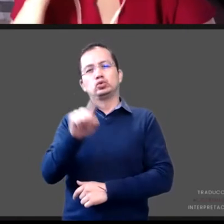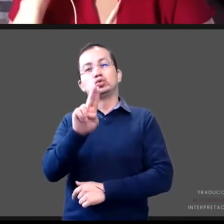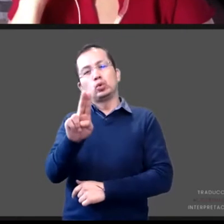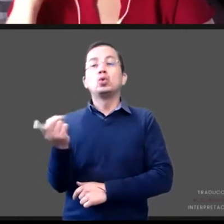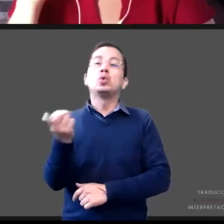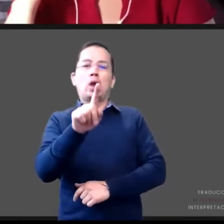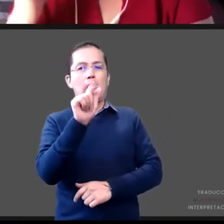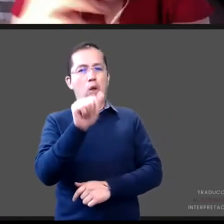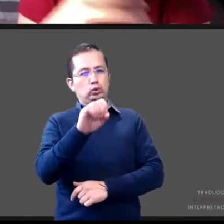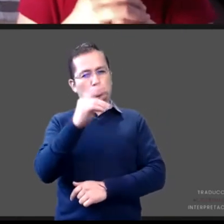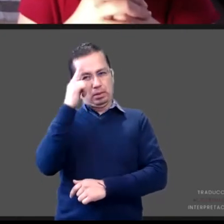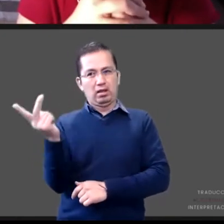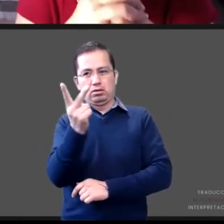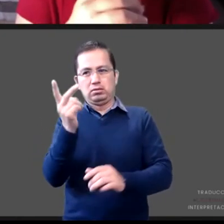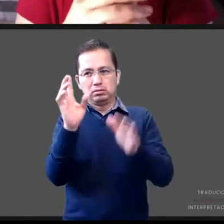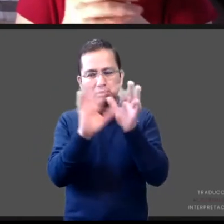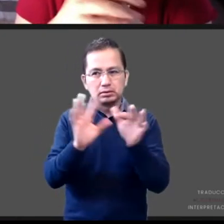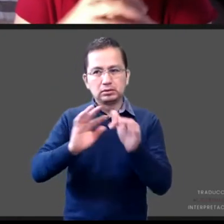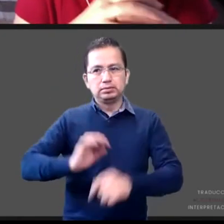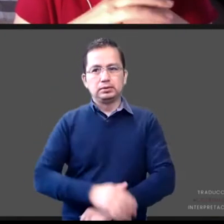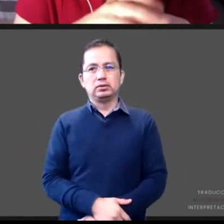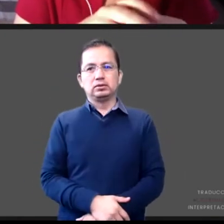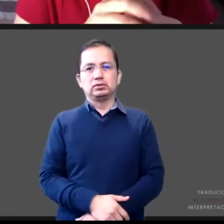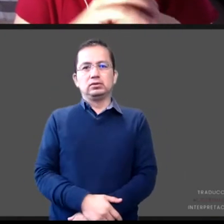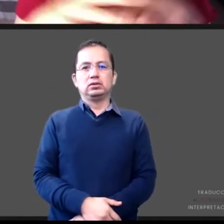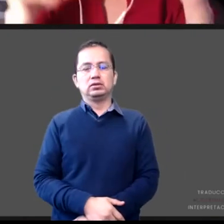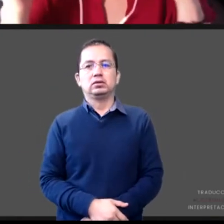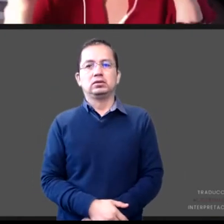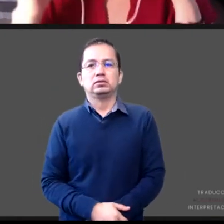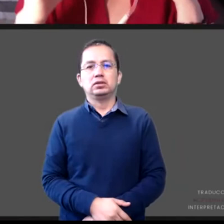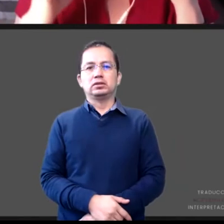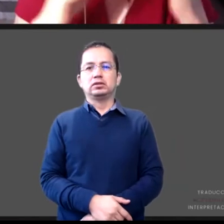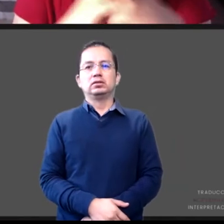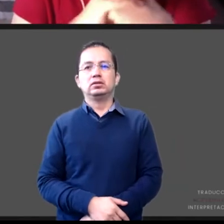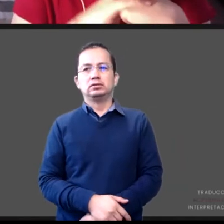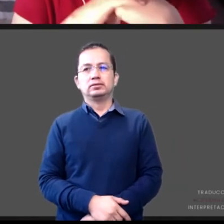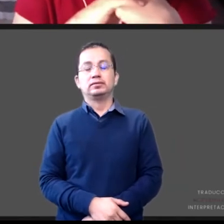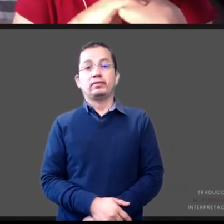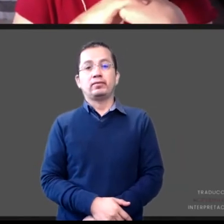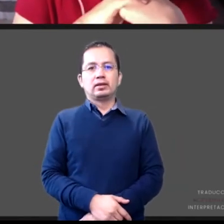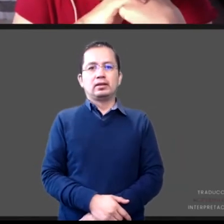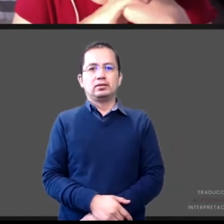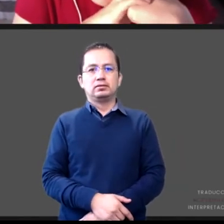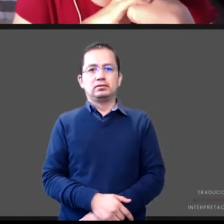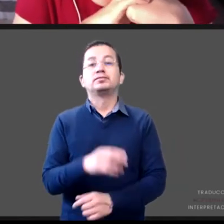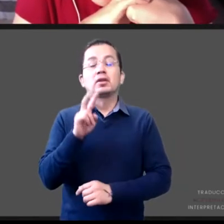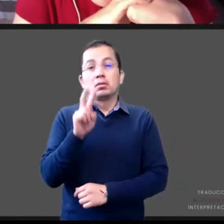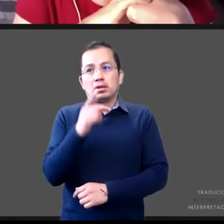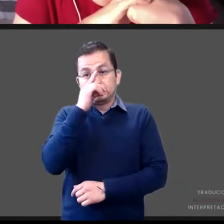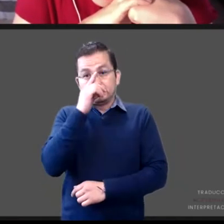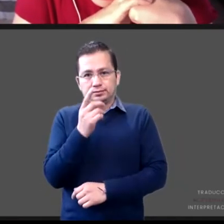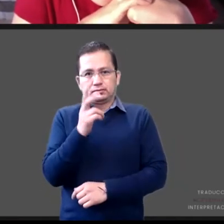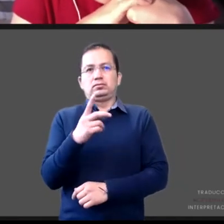Muchísimas gracias, Ricardo. Pues la verdad que qué gozada volver a escuchar a estos especialistas hablar de estas perspectivas